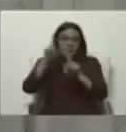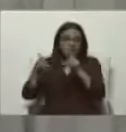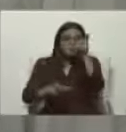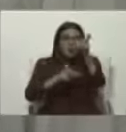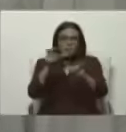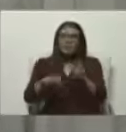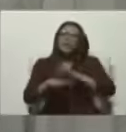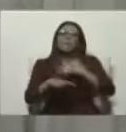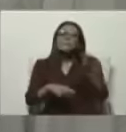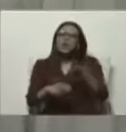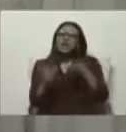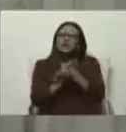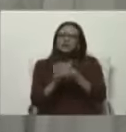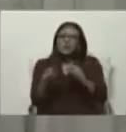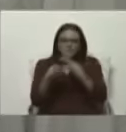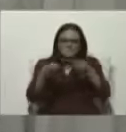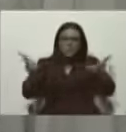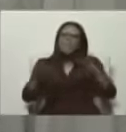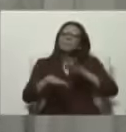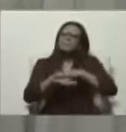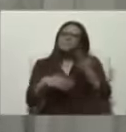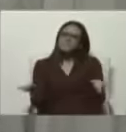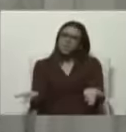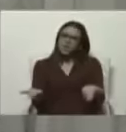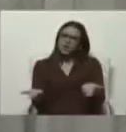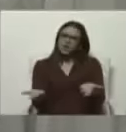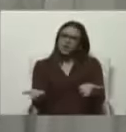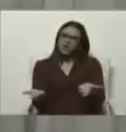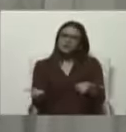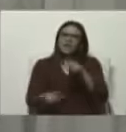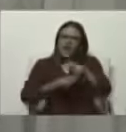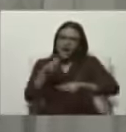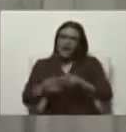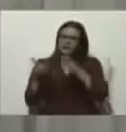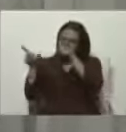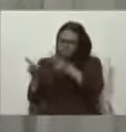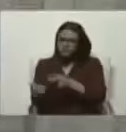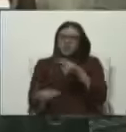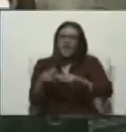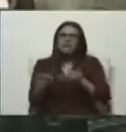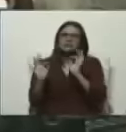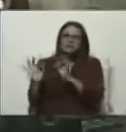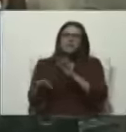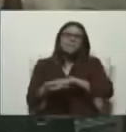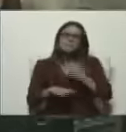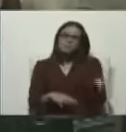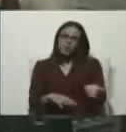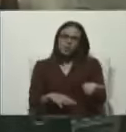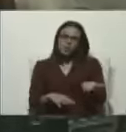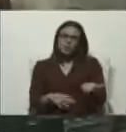¿Por qué escribió Luis Brito García este artículo?